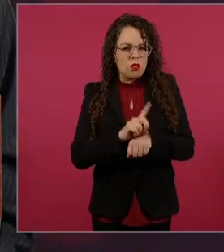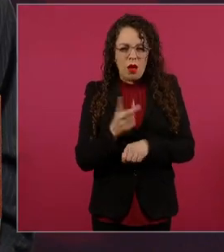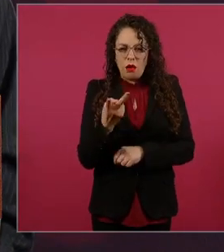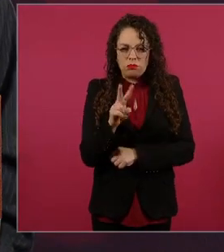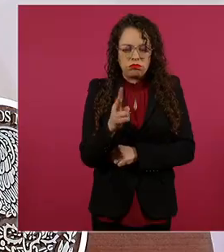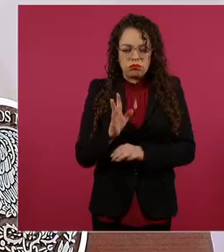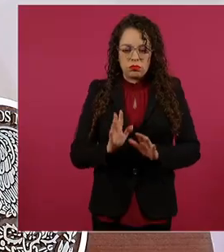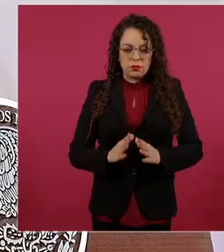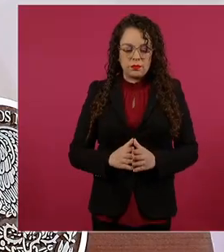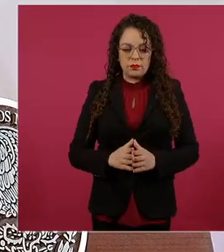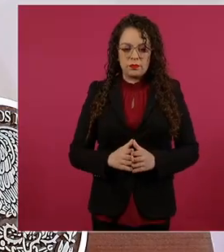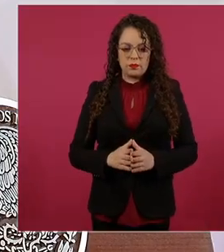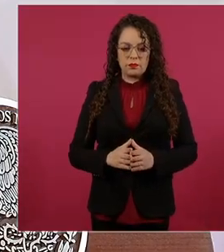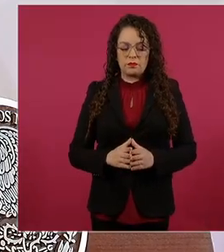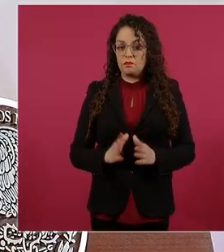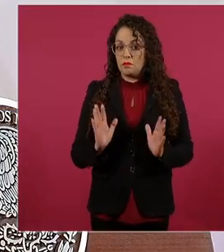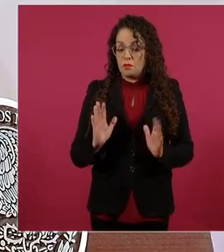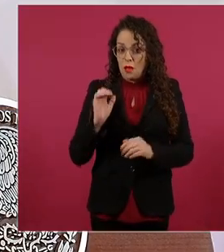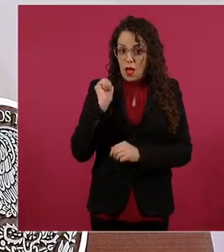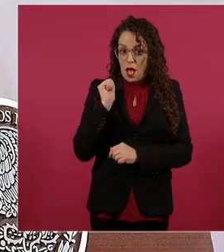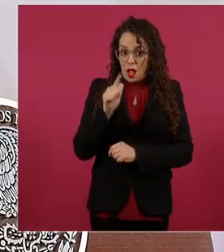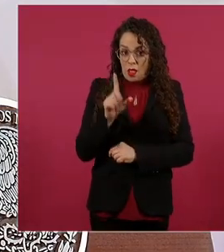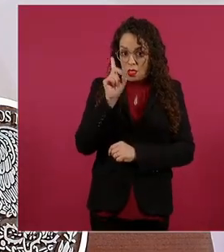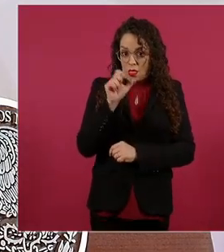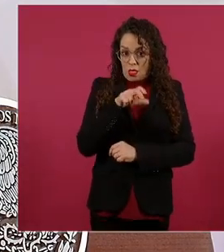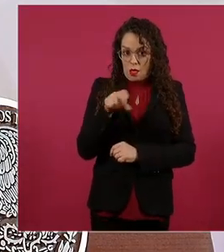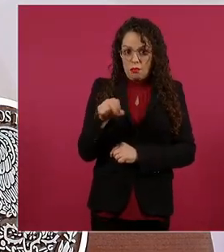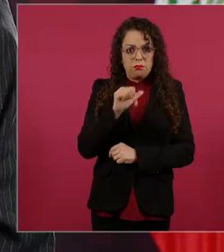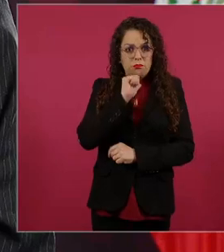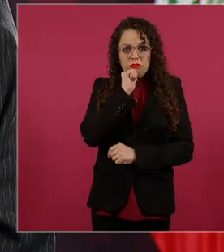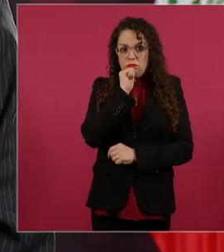sin daños